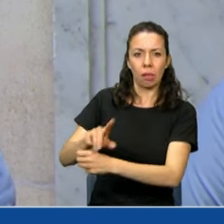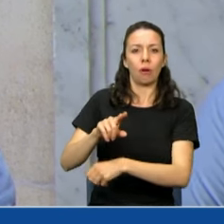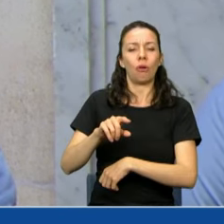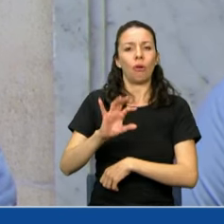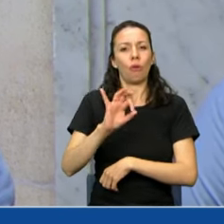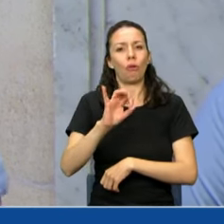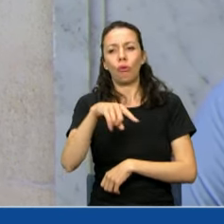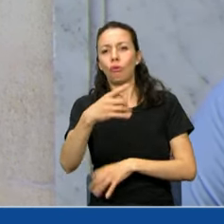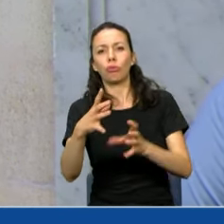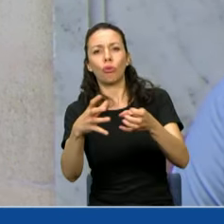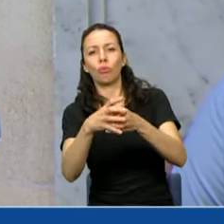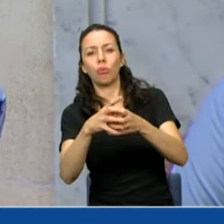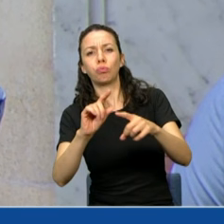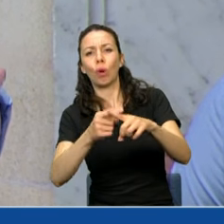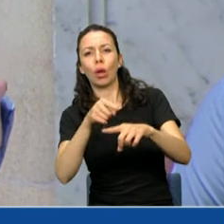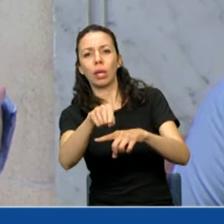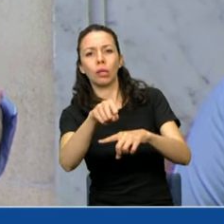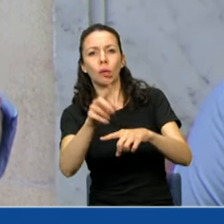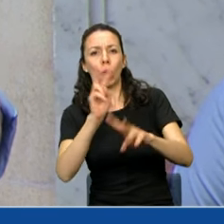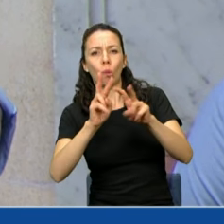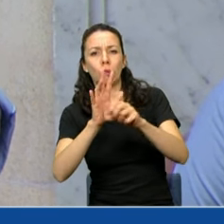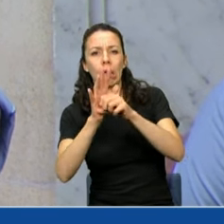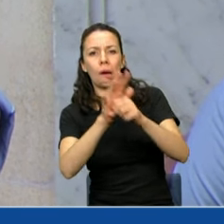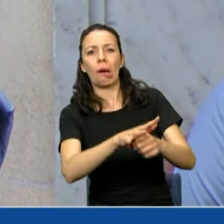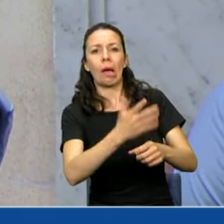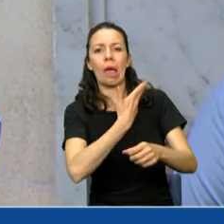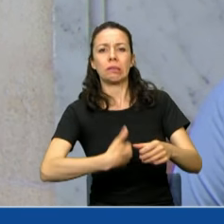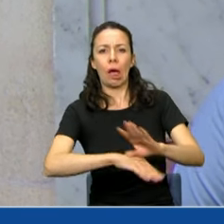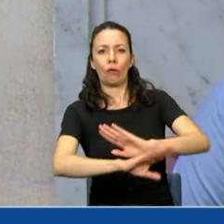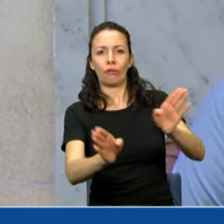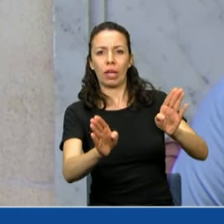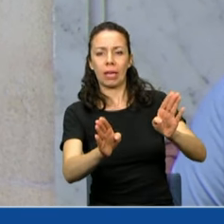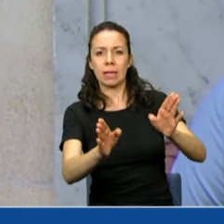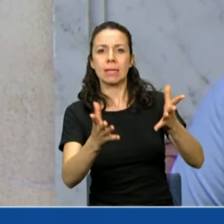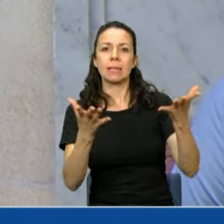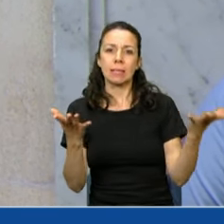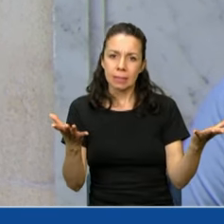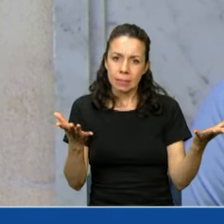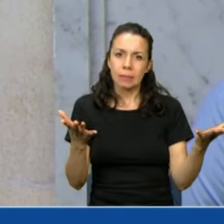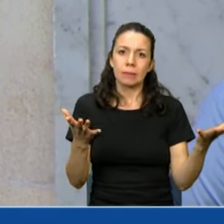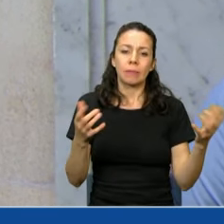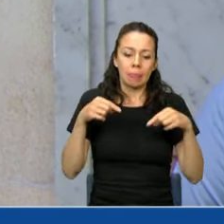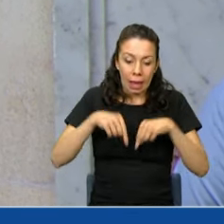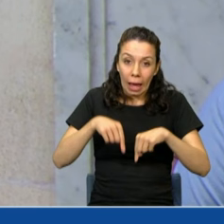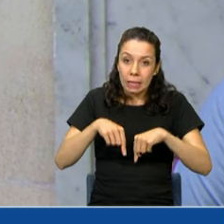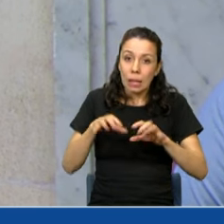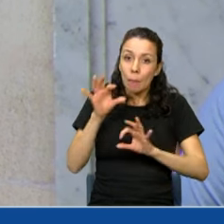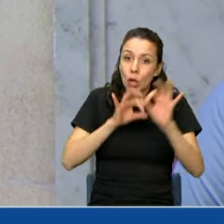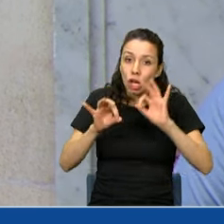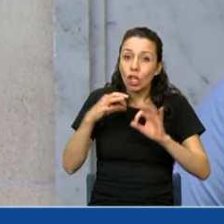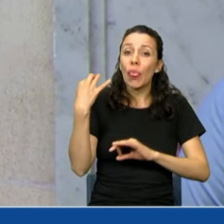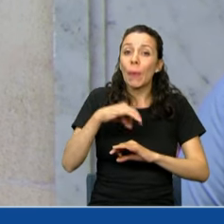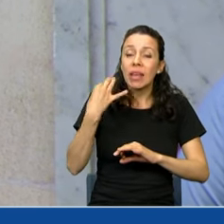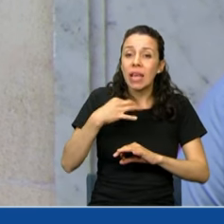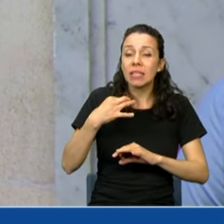político lo que se intenta suprimir estado Acá hay un proyecto que debería ser de unidad